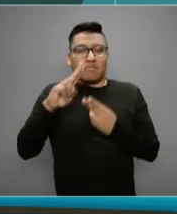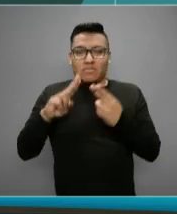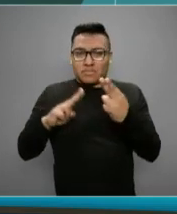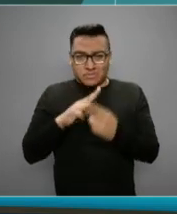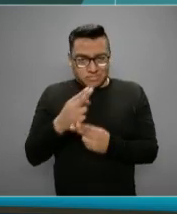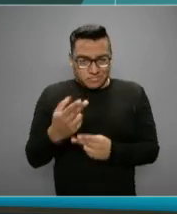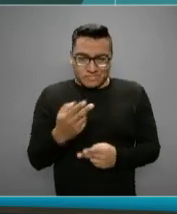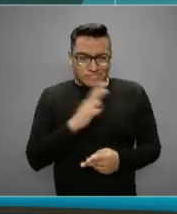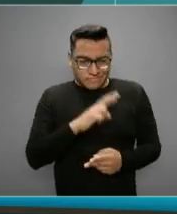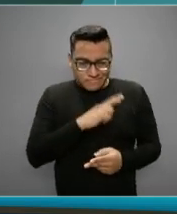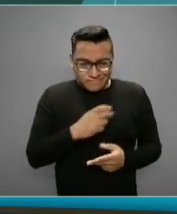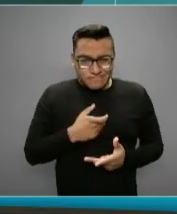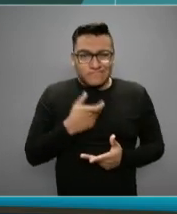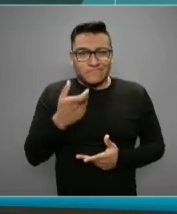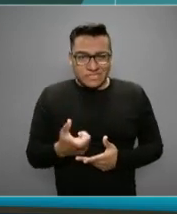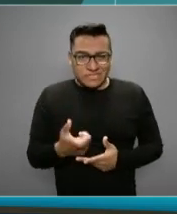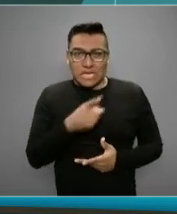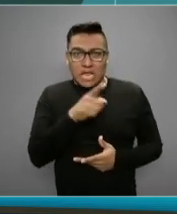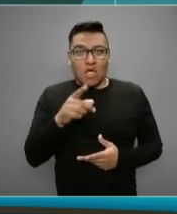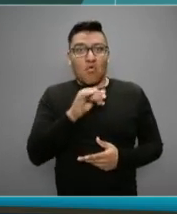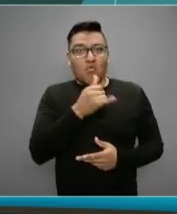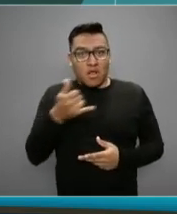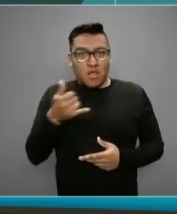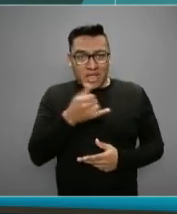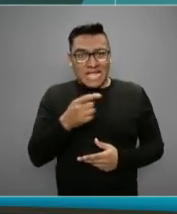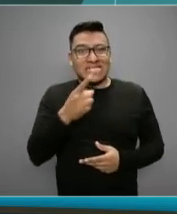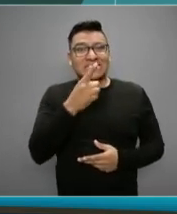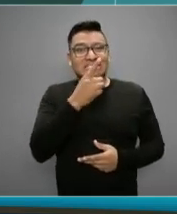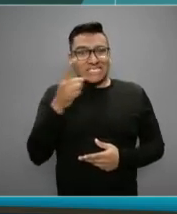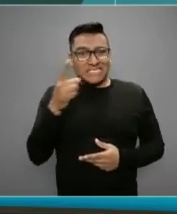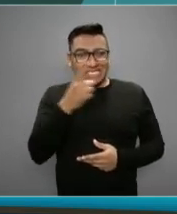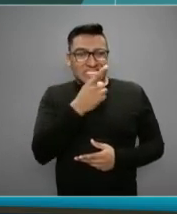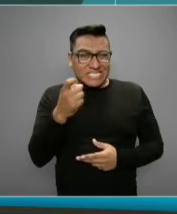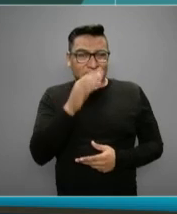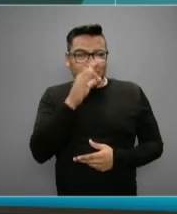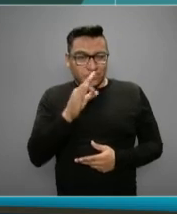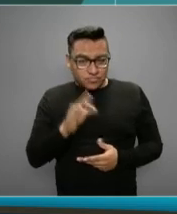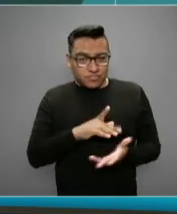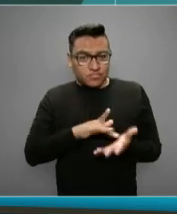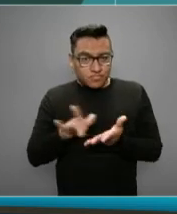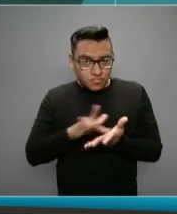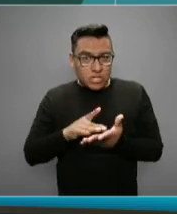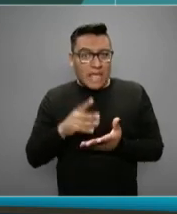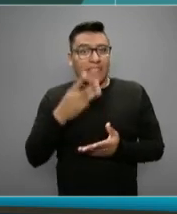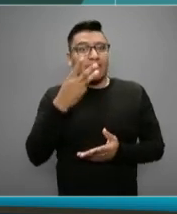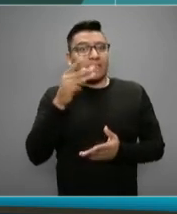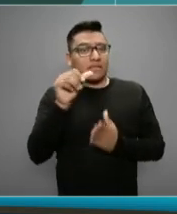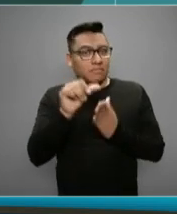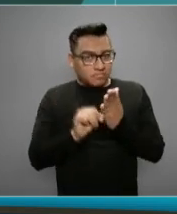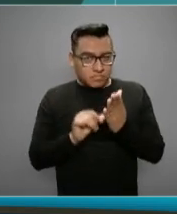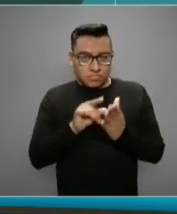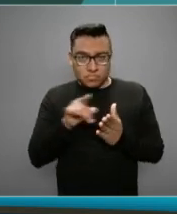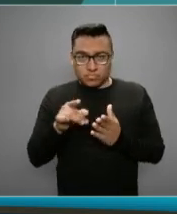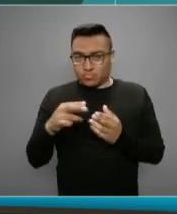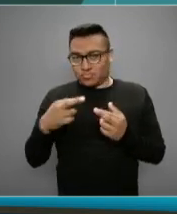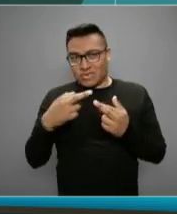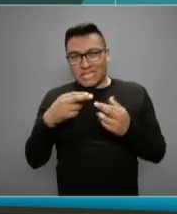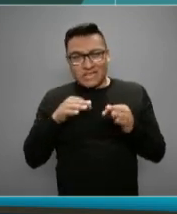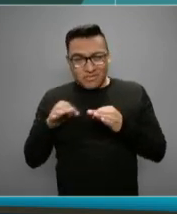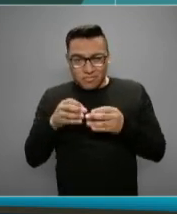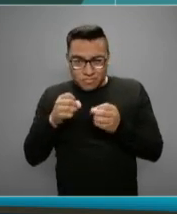El Infonavit va a asumir el 100% del pago durante tres mensualidades una vez que pierdan la relación laboral. En segundo lugar,